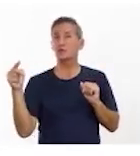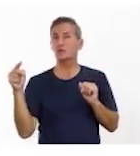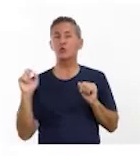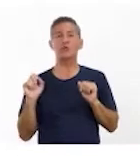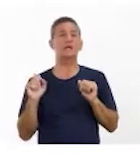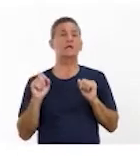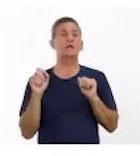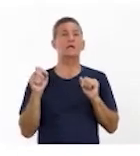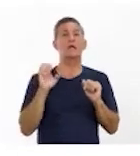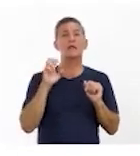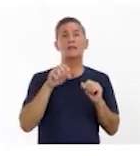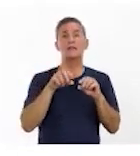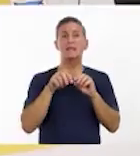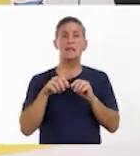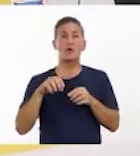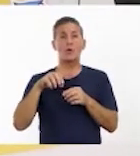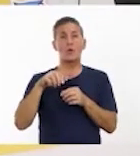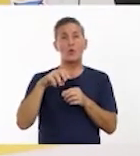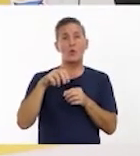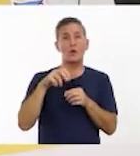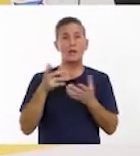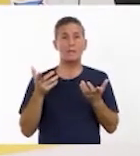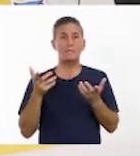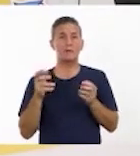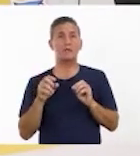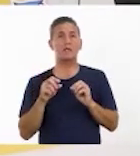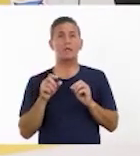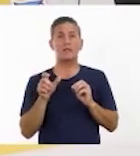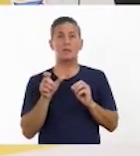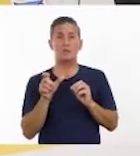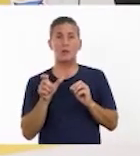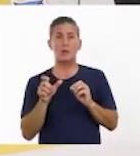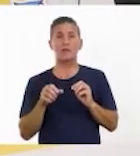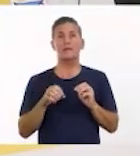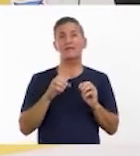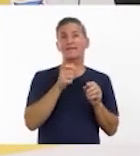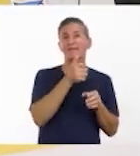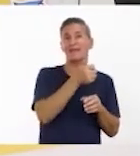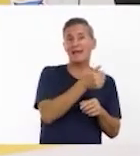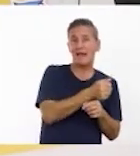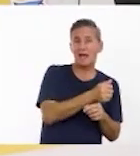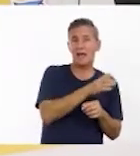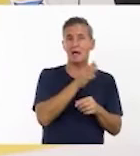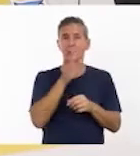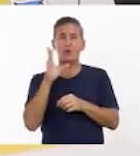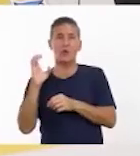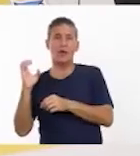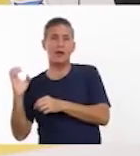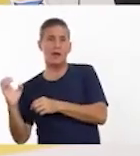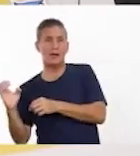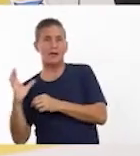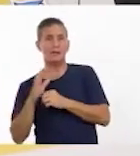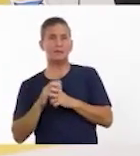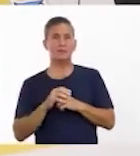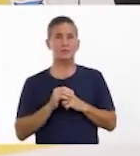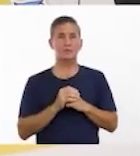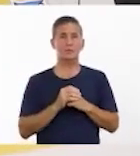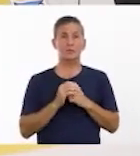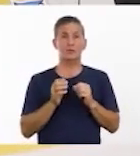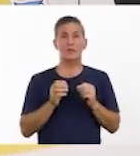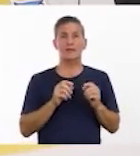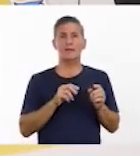pila. Recuerden que siempre las ecuaciones simplificadas van de ánodo a cátodo, que en el ánodo ocurre